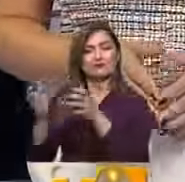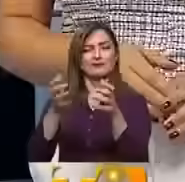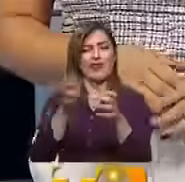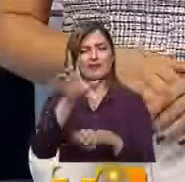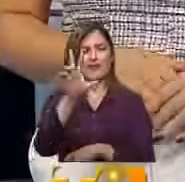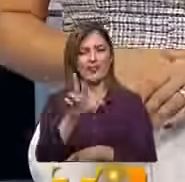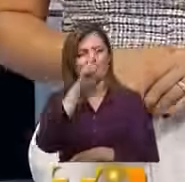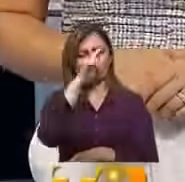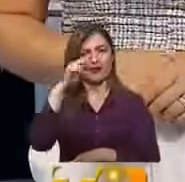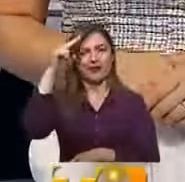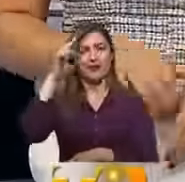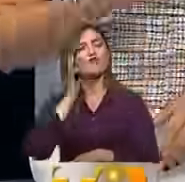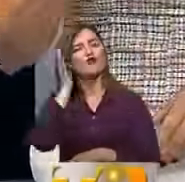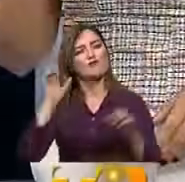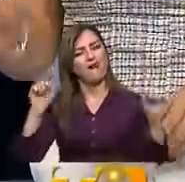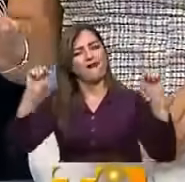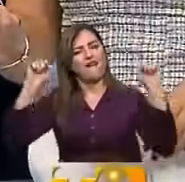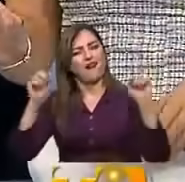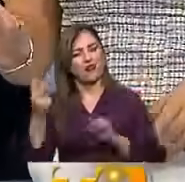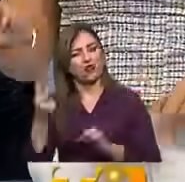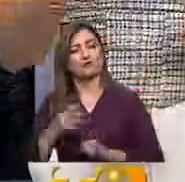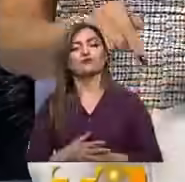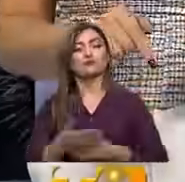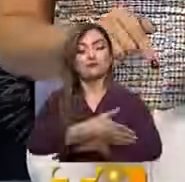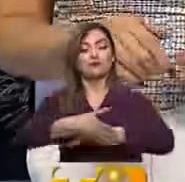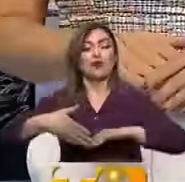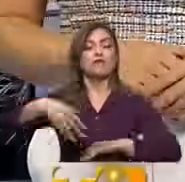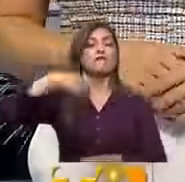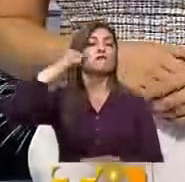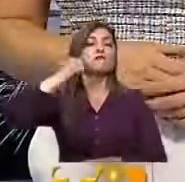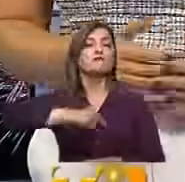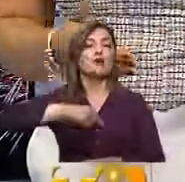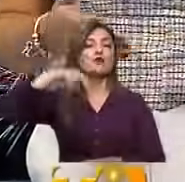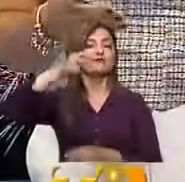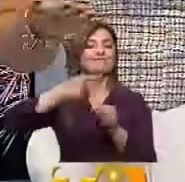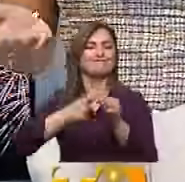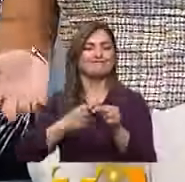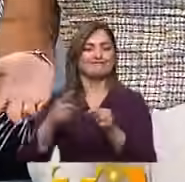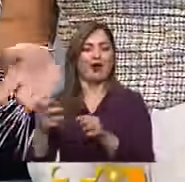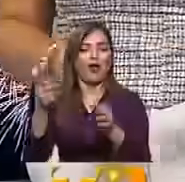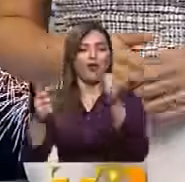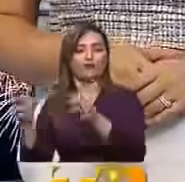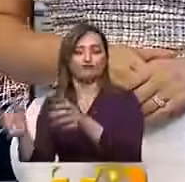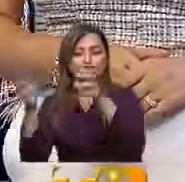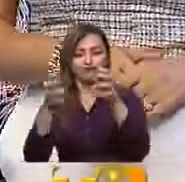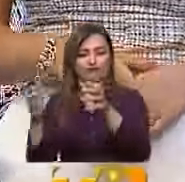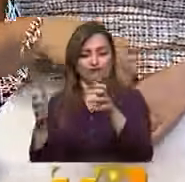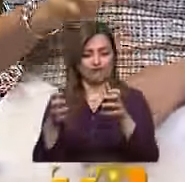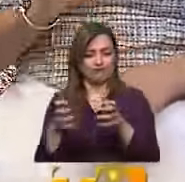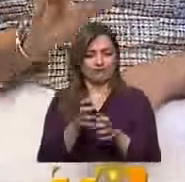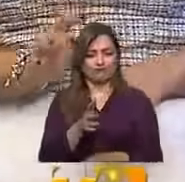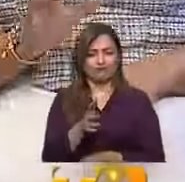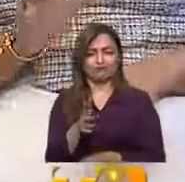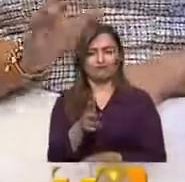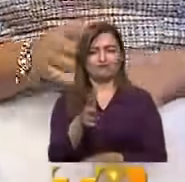las principales calles de La Mariscal, esto en el norte de Quito. Esta medida se tomó para evitar pues las aglomeraciones que se registran en